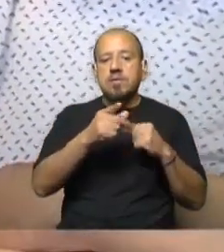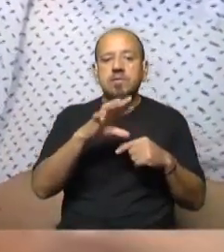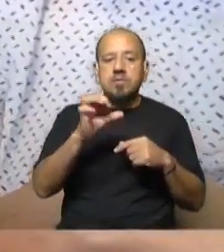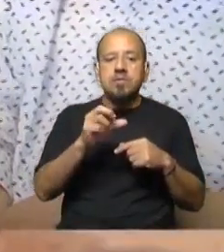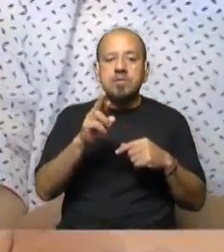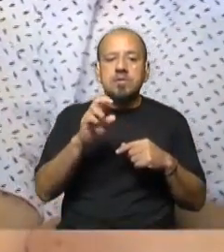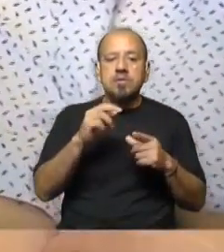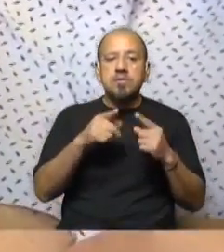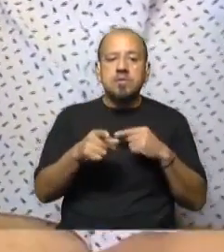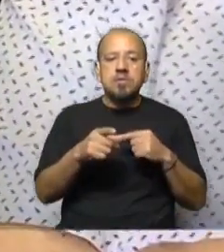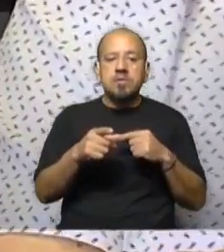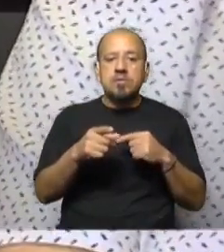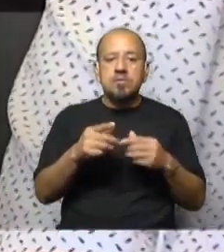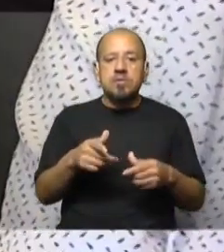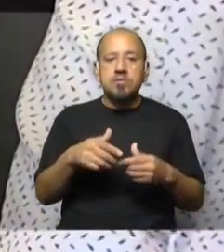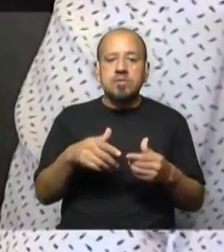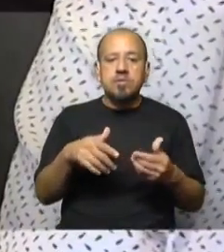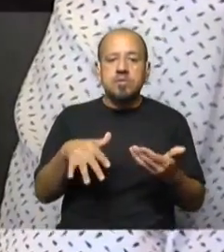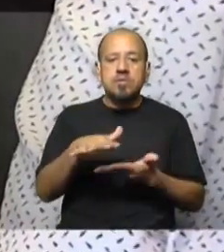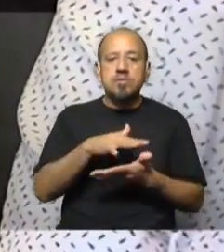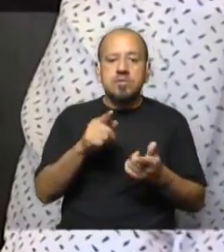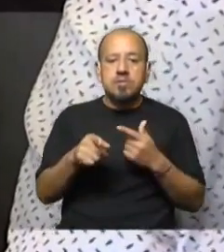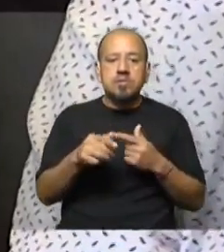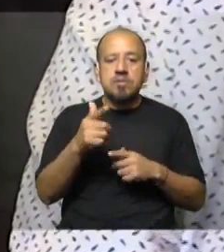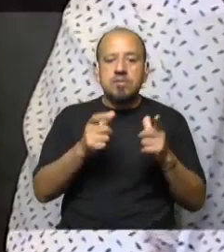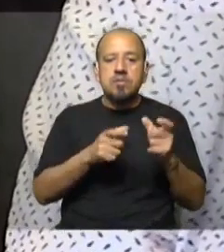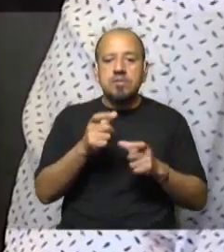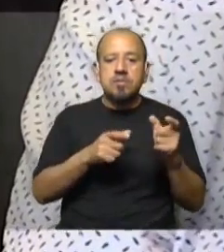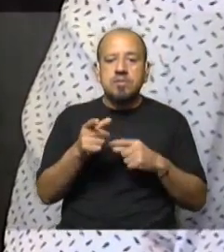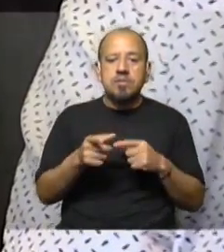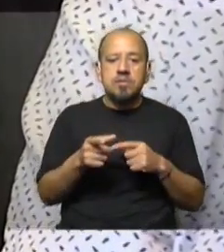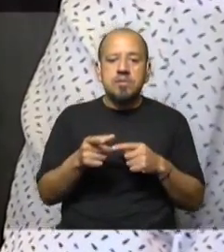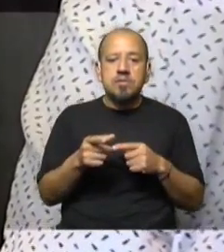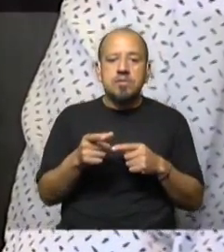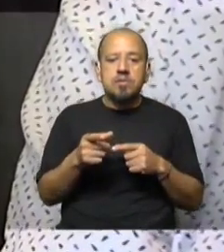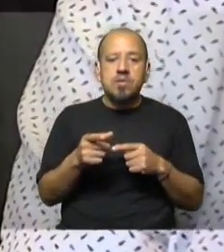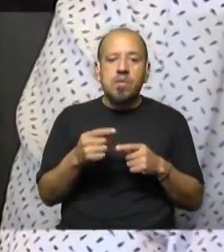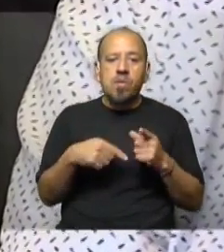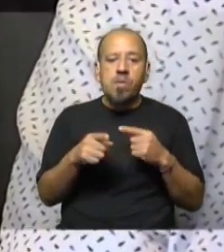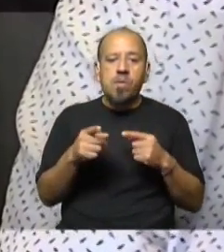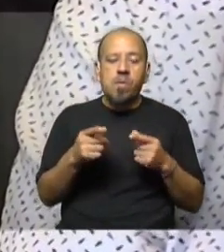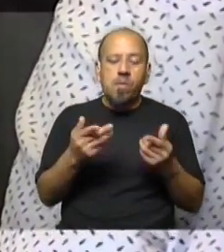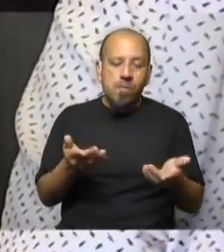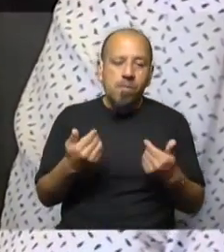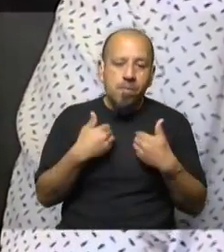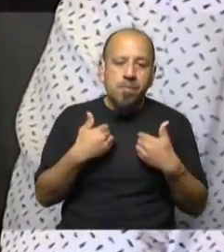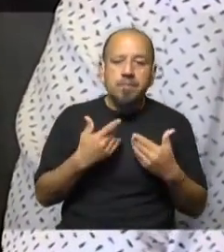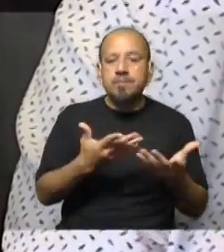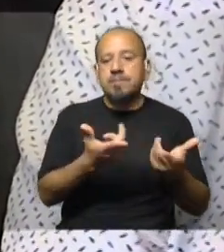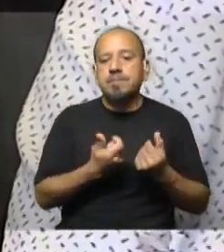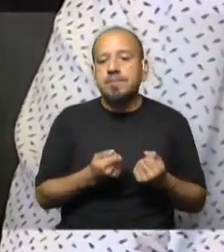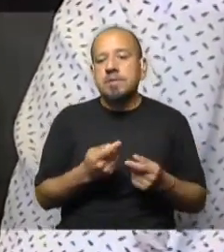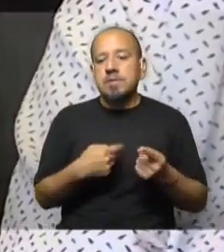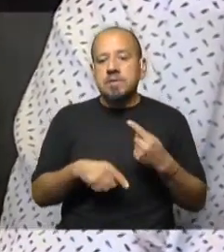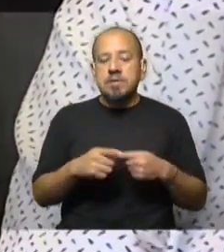rodeados de toda esa gente, de la gente que nos quiere y nos apoya